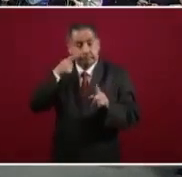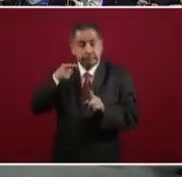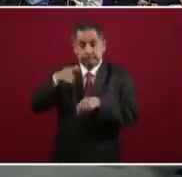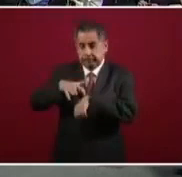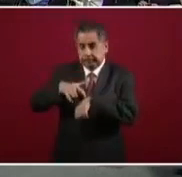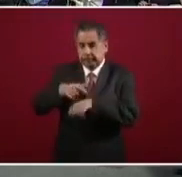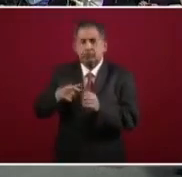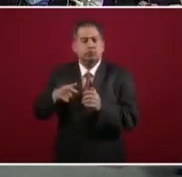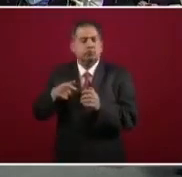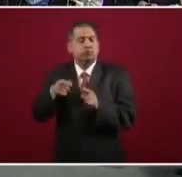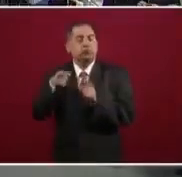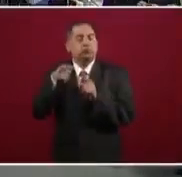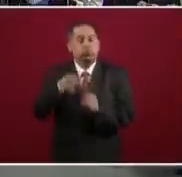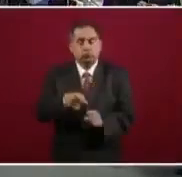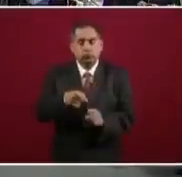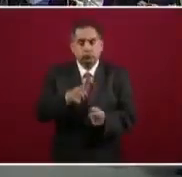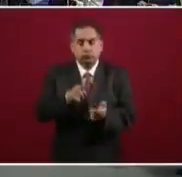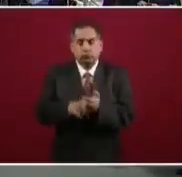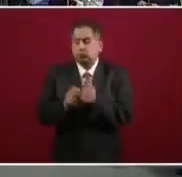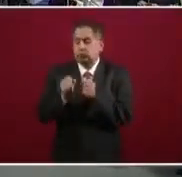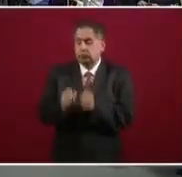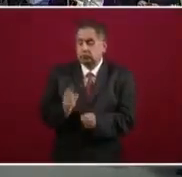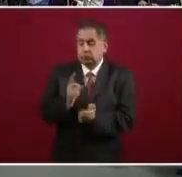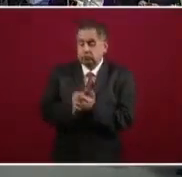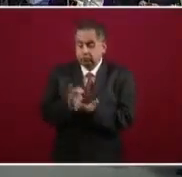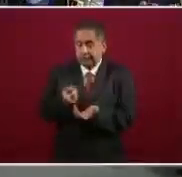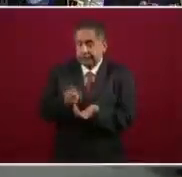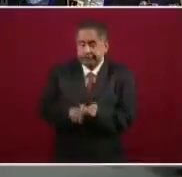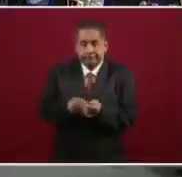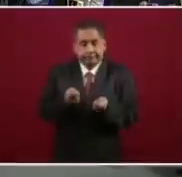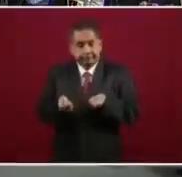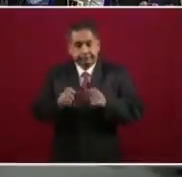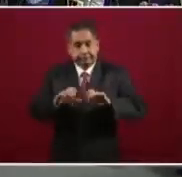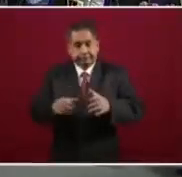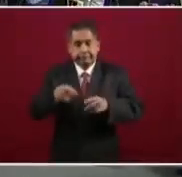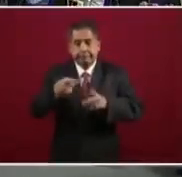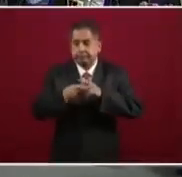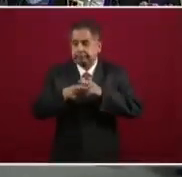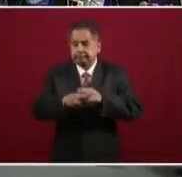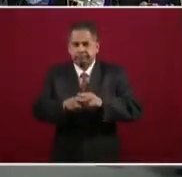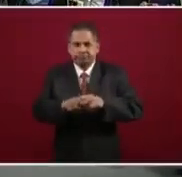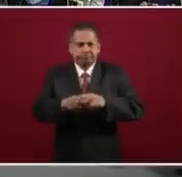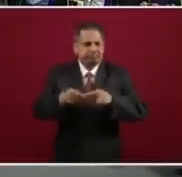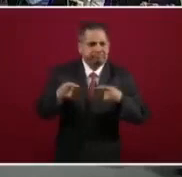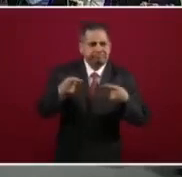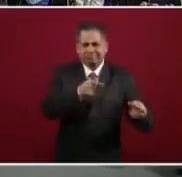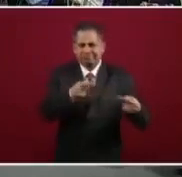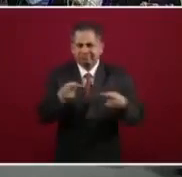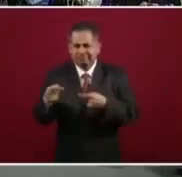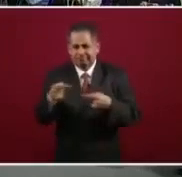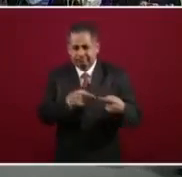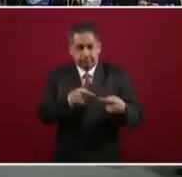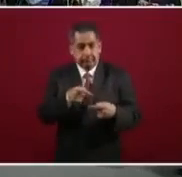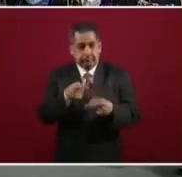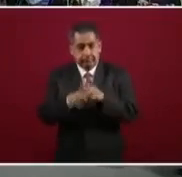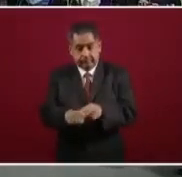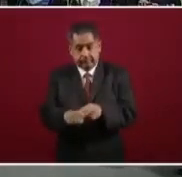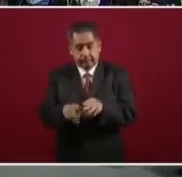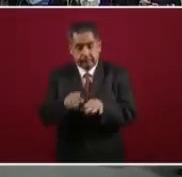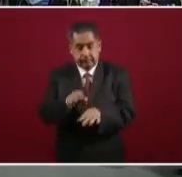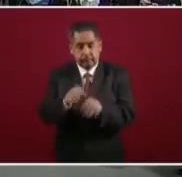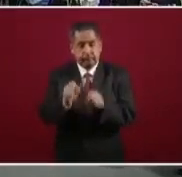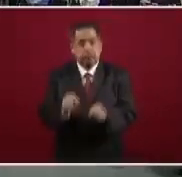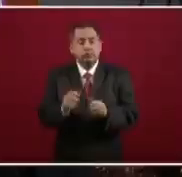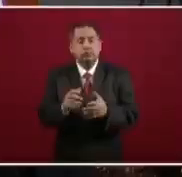el escalón de la seguridad interior y de que inician las agresiones en la parte de la seguridad